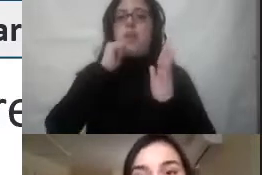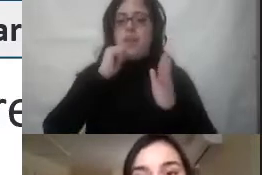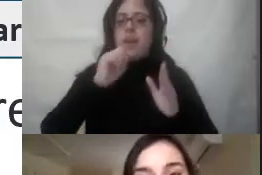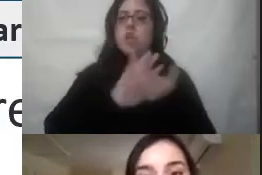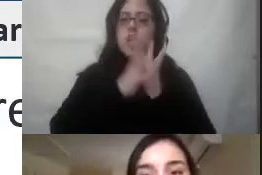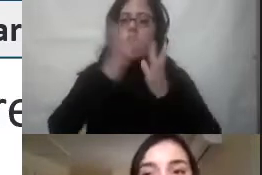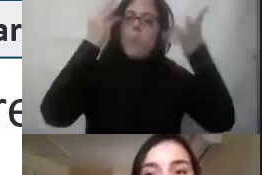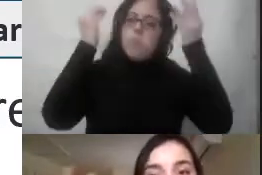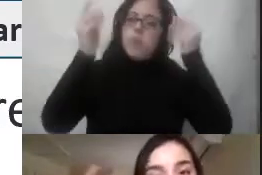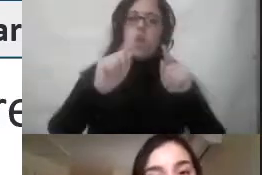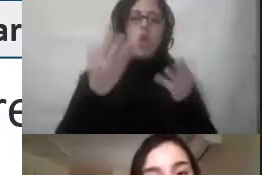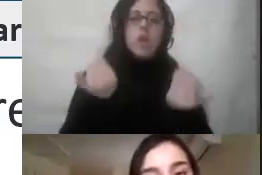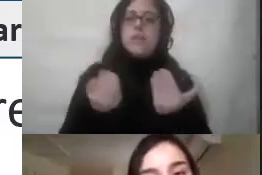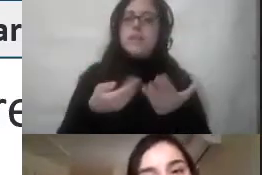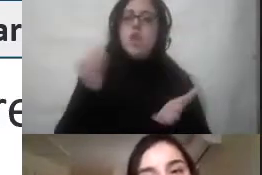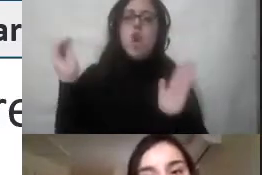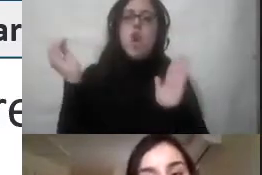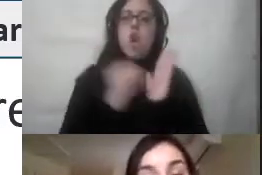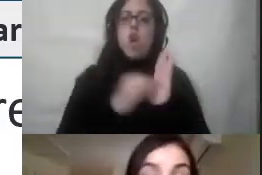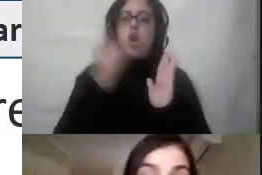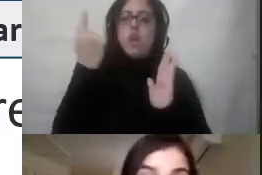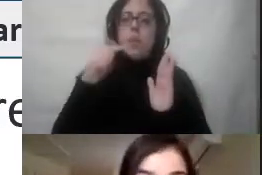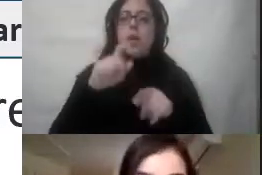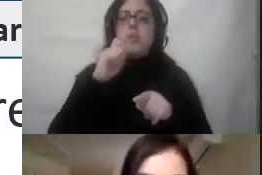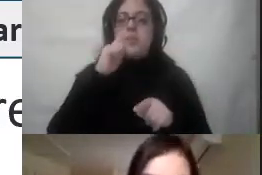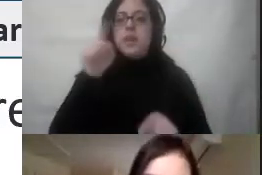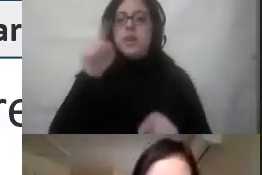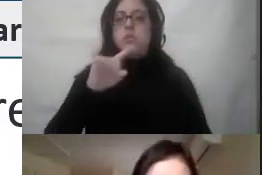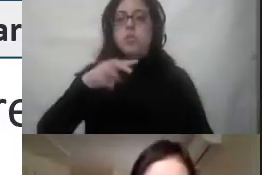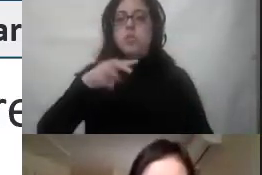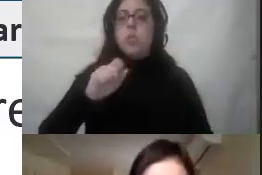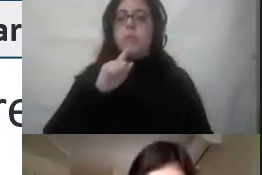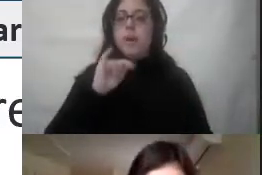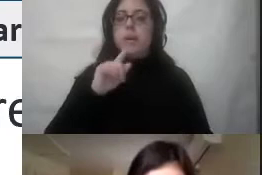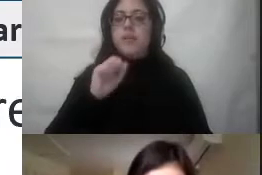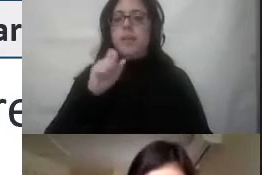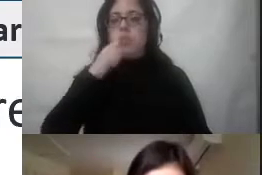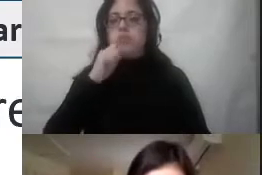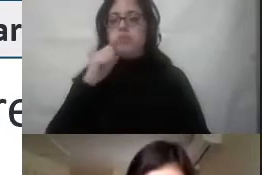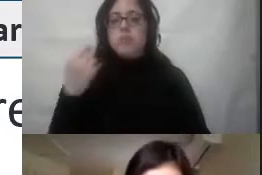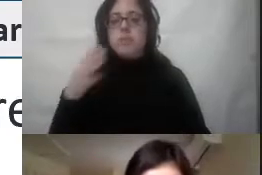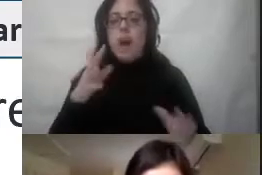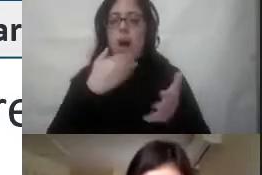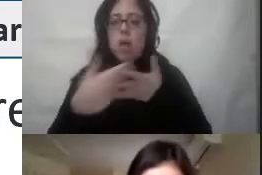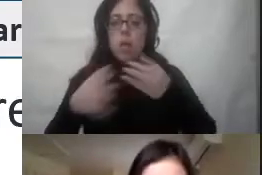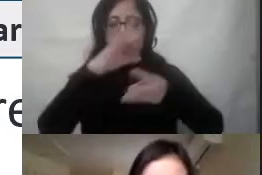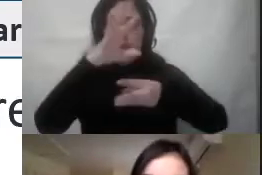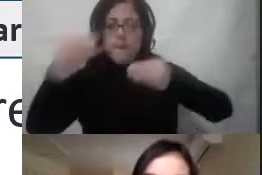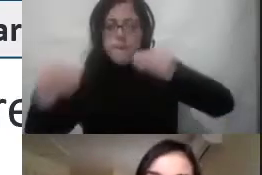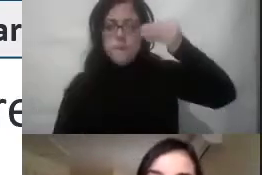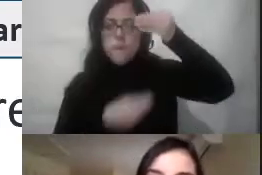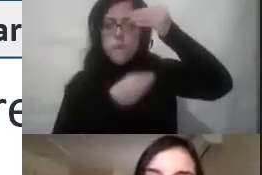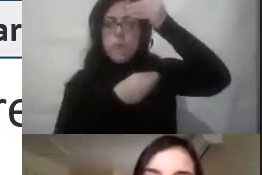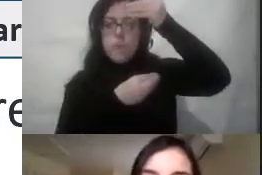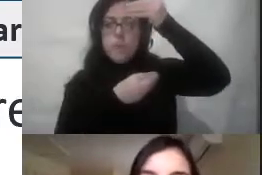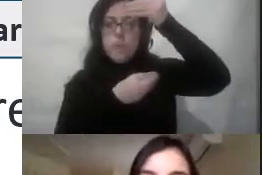calificado, pero sí, en sentido procesual se llama sumativa porque va al final. Y es en